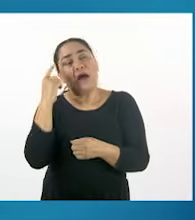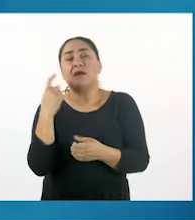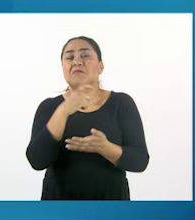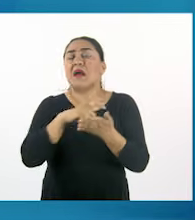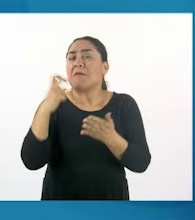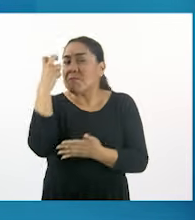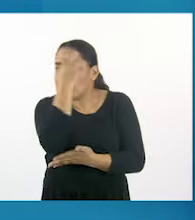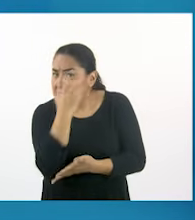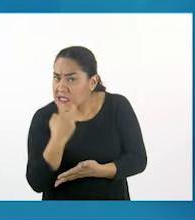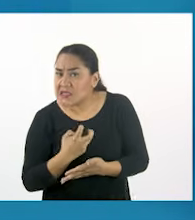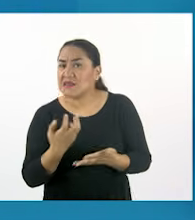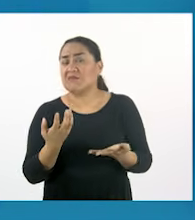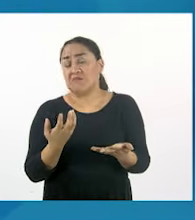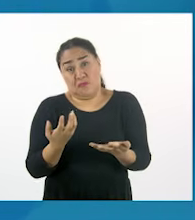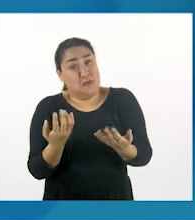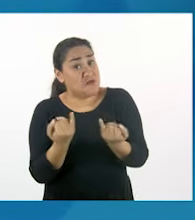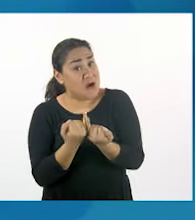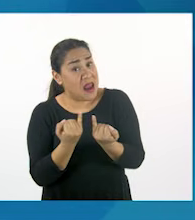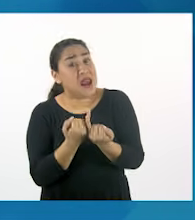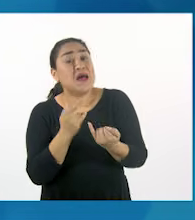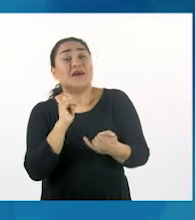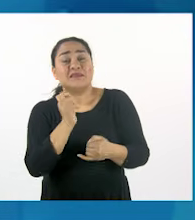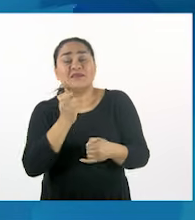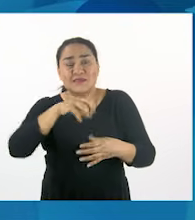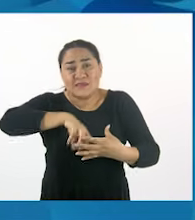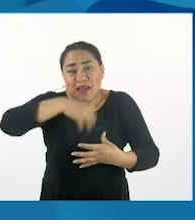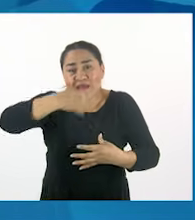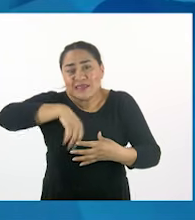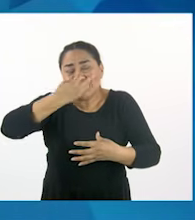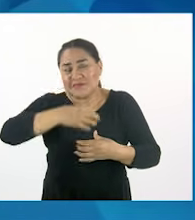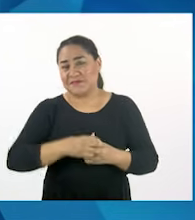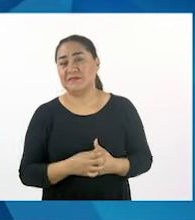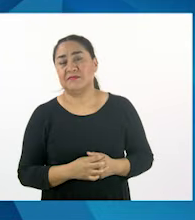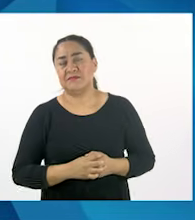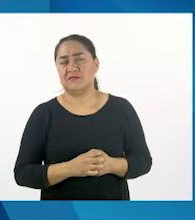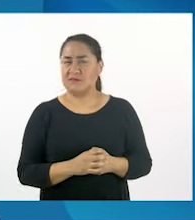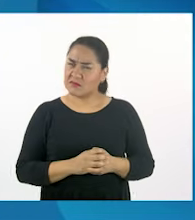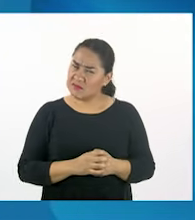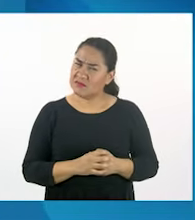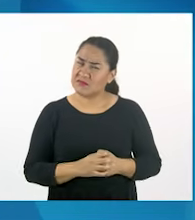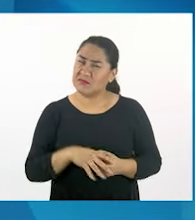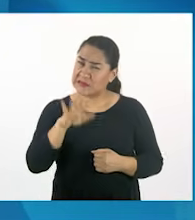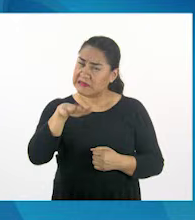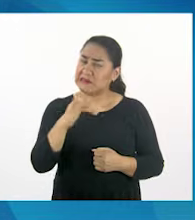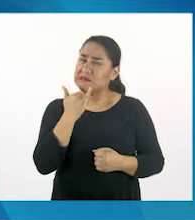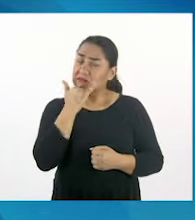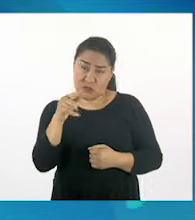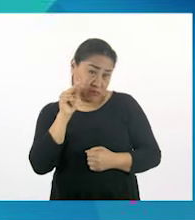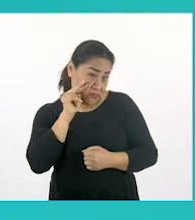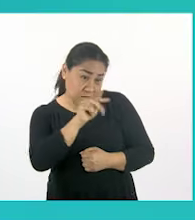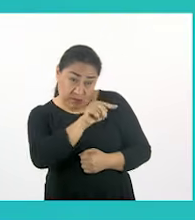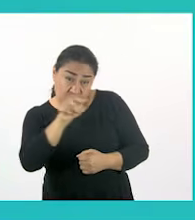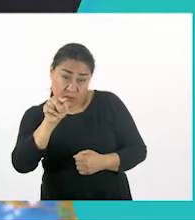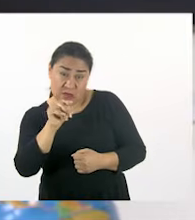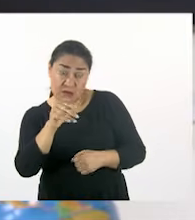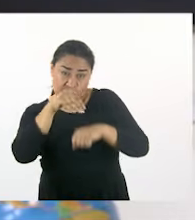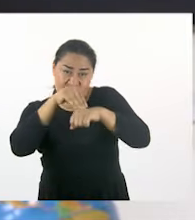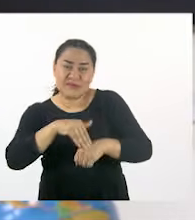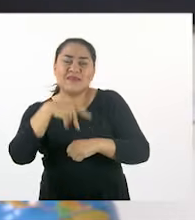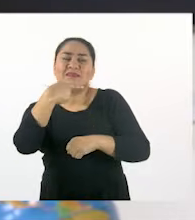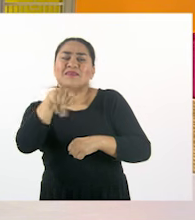pizza y, ¿por qué no? Unos chicharrones. Entonces, ¿crees que estás respetando el plato del bien comer?